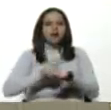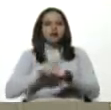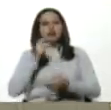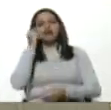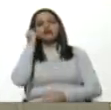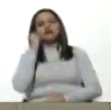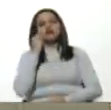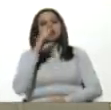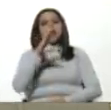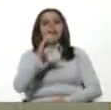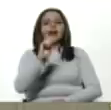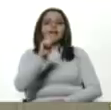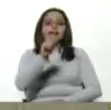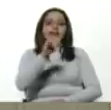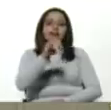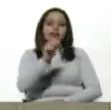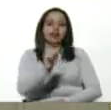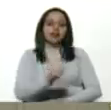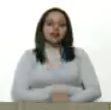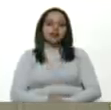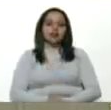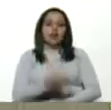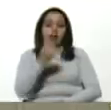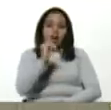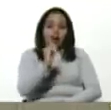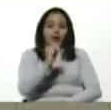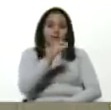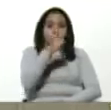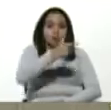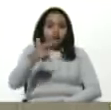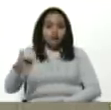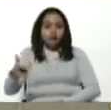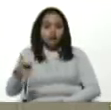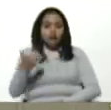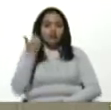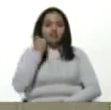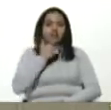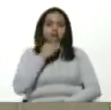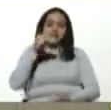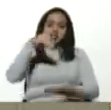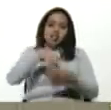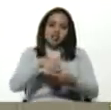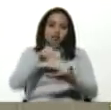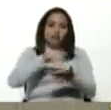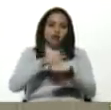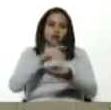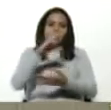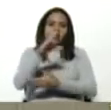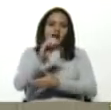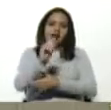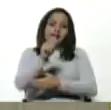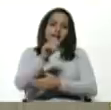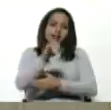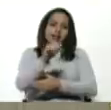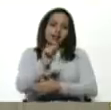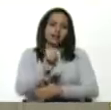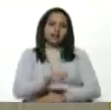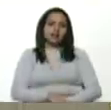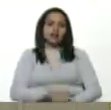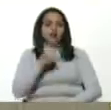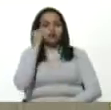En Katy hemos registrado casos, hay casos activos en esta parroquia del municipio